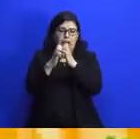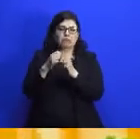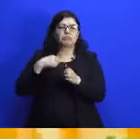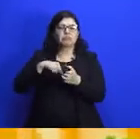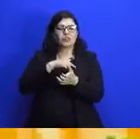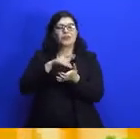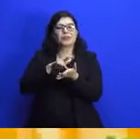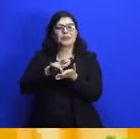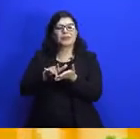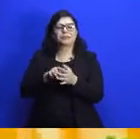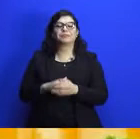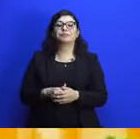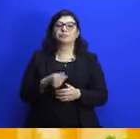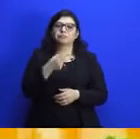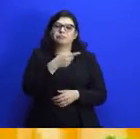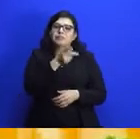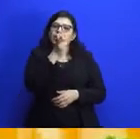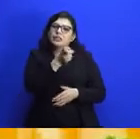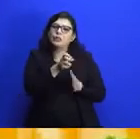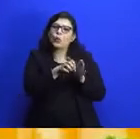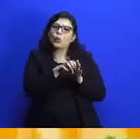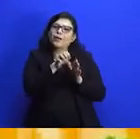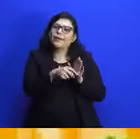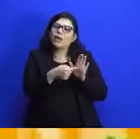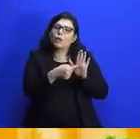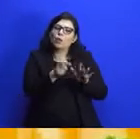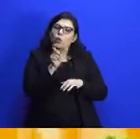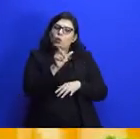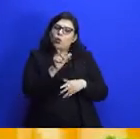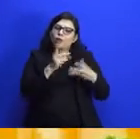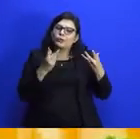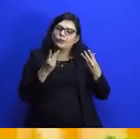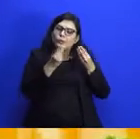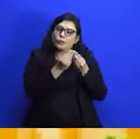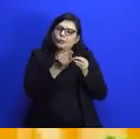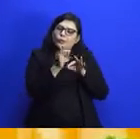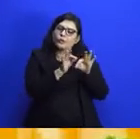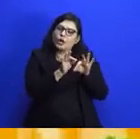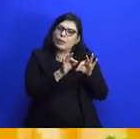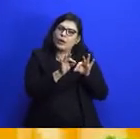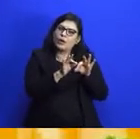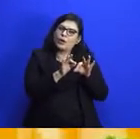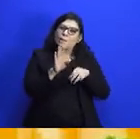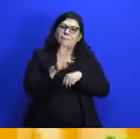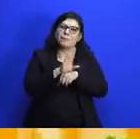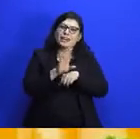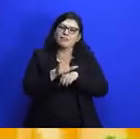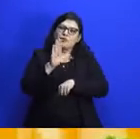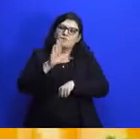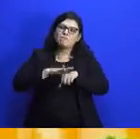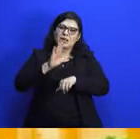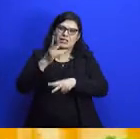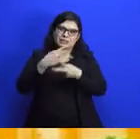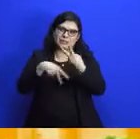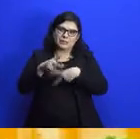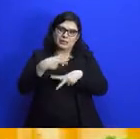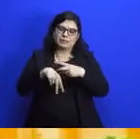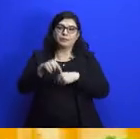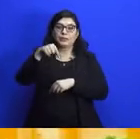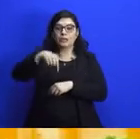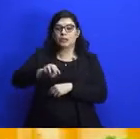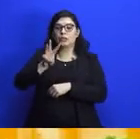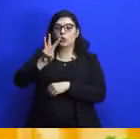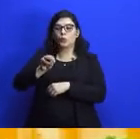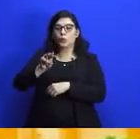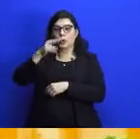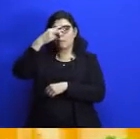claro ejemplo que al crear alianzas podemos multiplicar el impacto de nuestras acciones. En Walmart de México